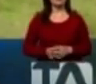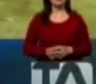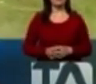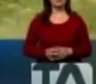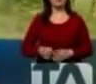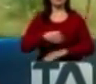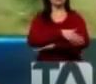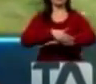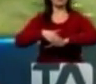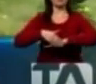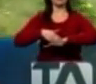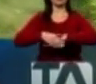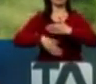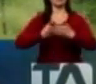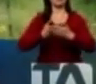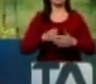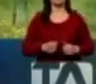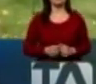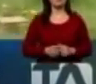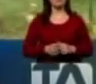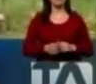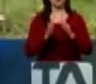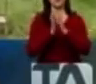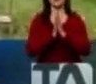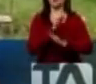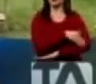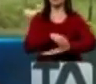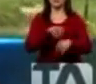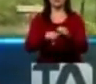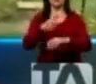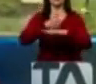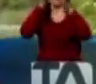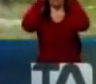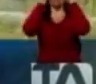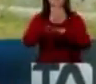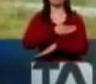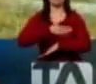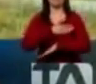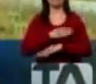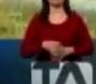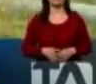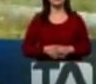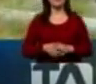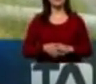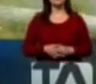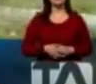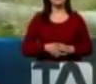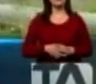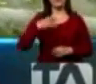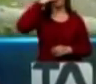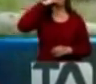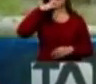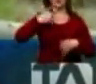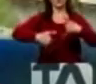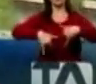las calles de aquí. Entonces esto es un pedido por favor a las autoridades que nos atiendan, especialmente por los niños que se trata